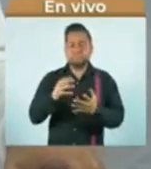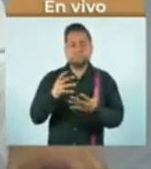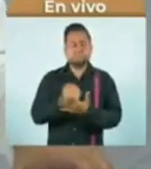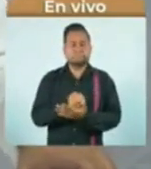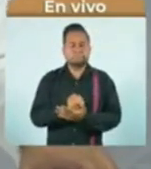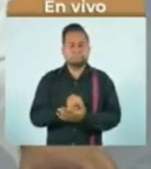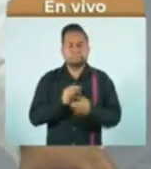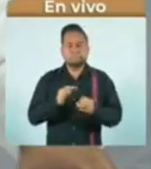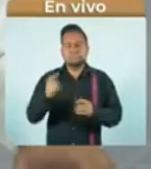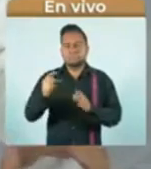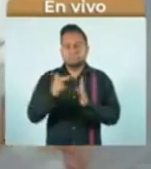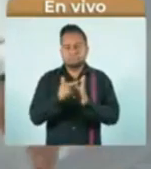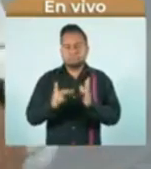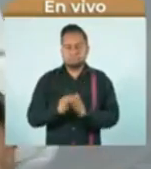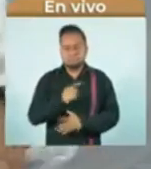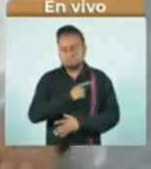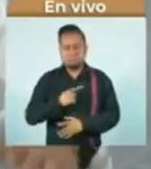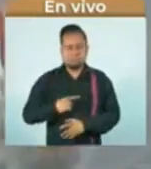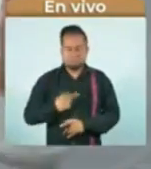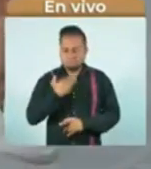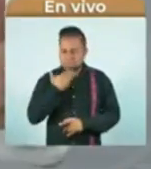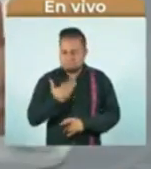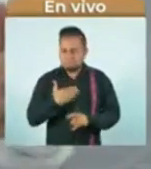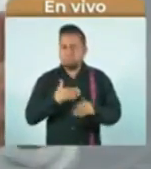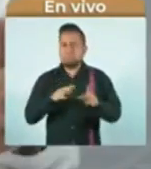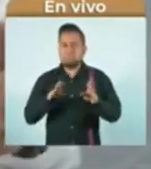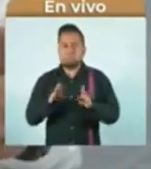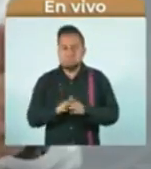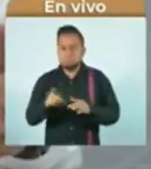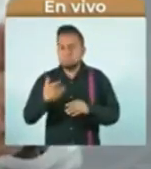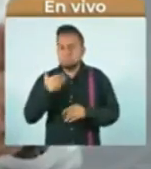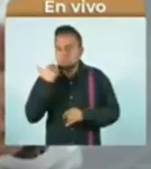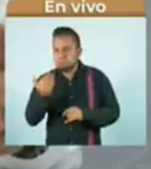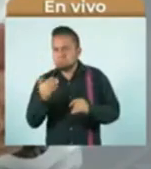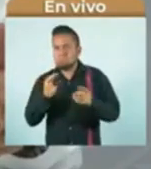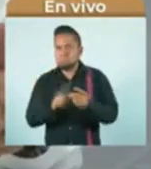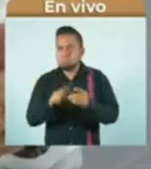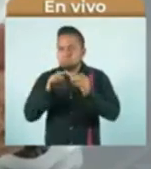de Huatulco tiene que definir muy bien de qué lado de la historia quiere estar.